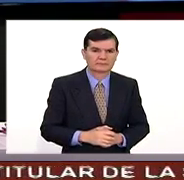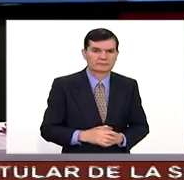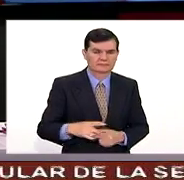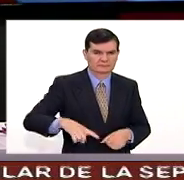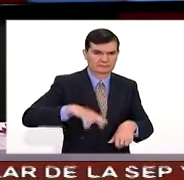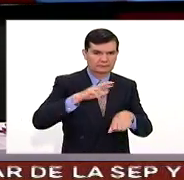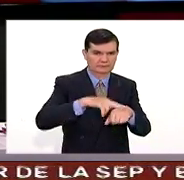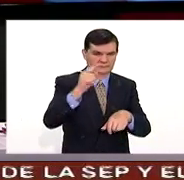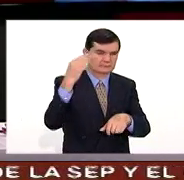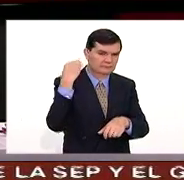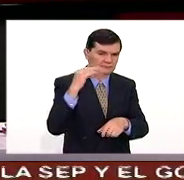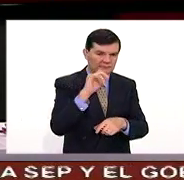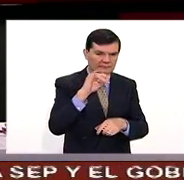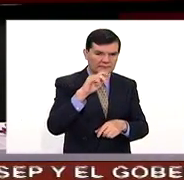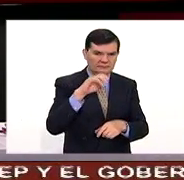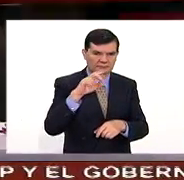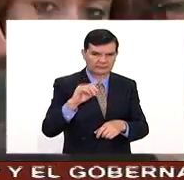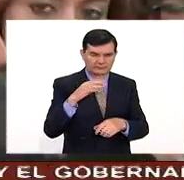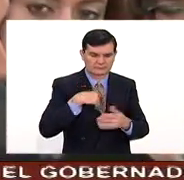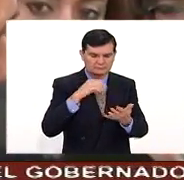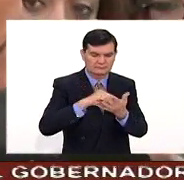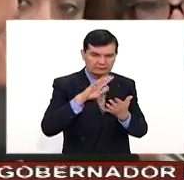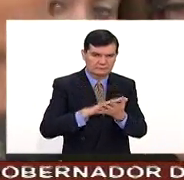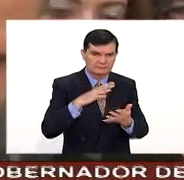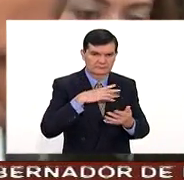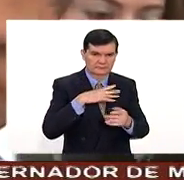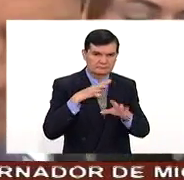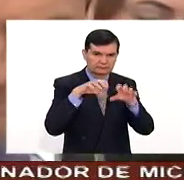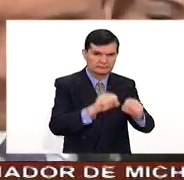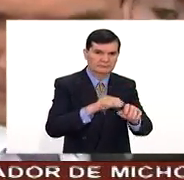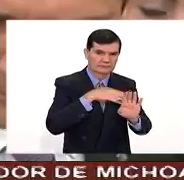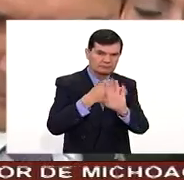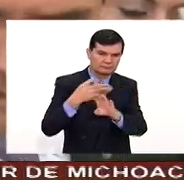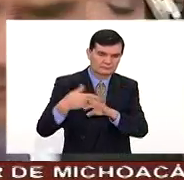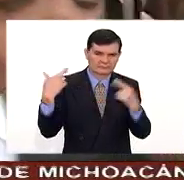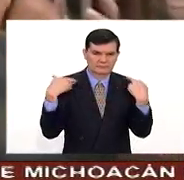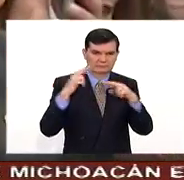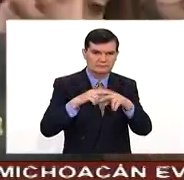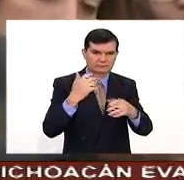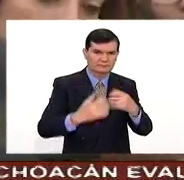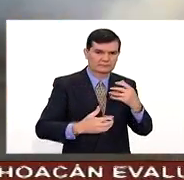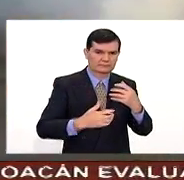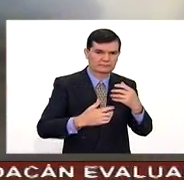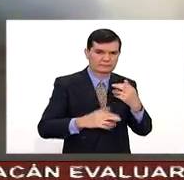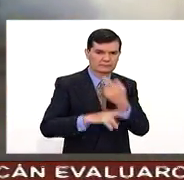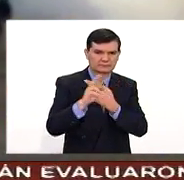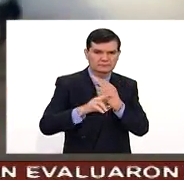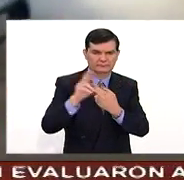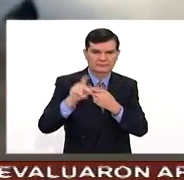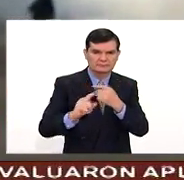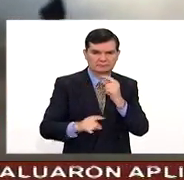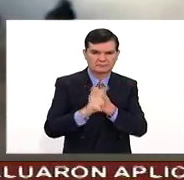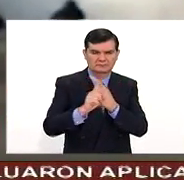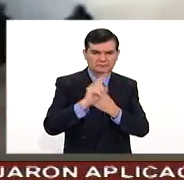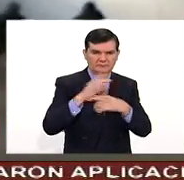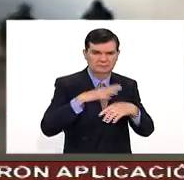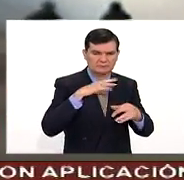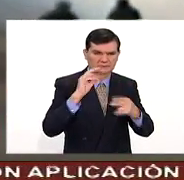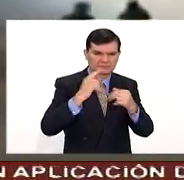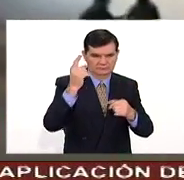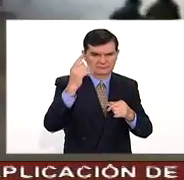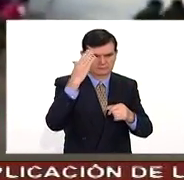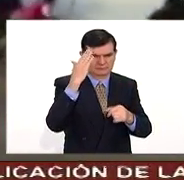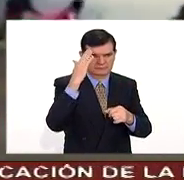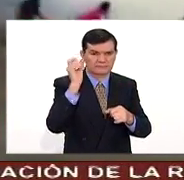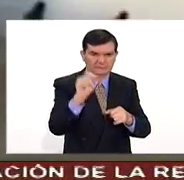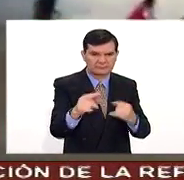El gobernador de Michoacán, Silvano Aureoles, confirmó que hay órdenes de aprehensión contra los maestros violentos de la CENTE, incluyendo a los